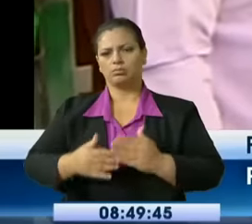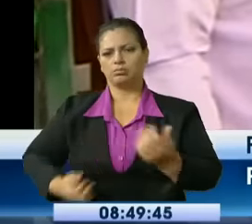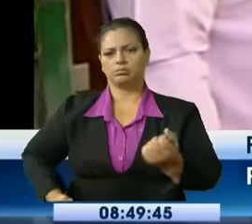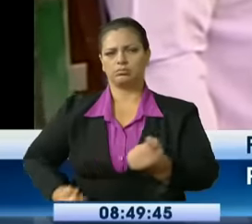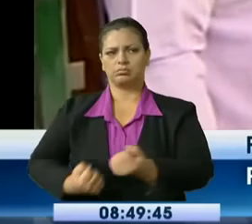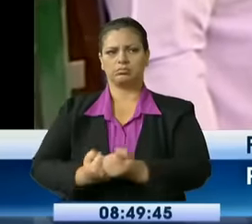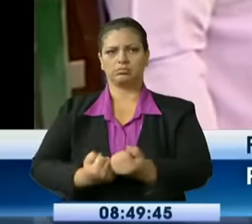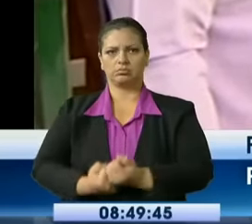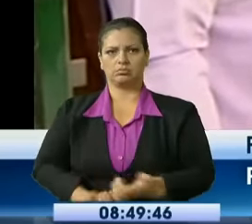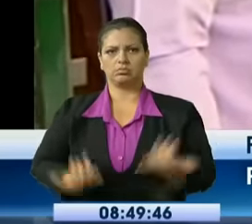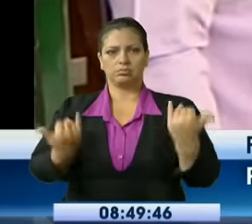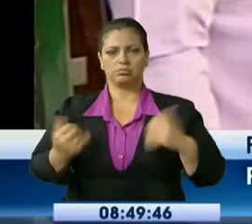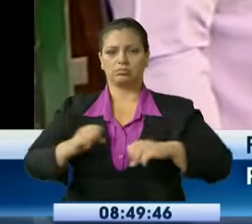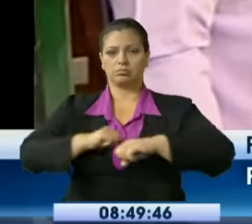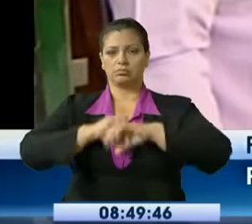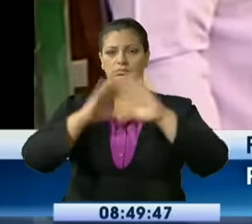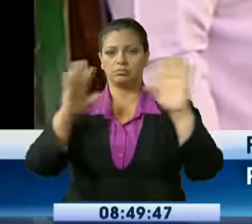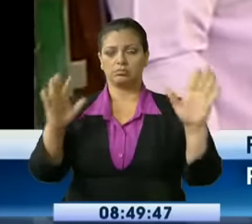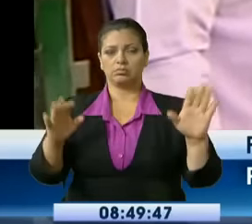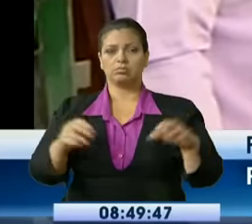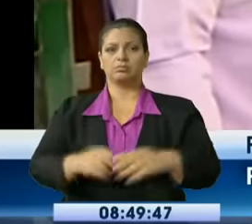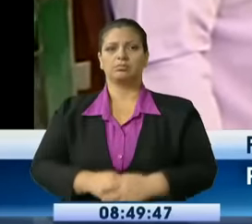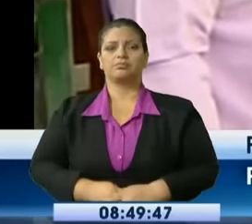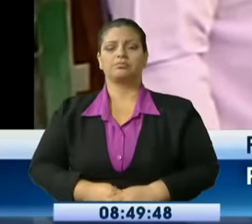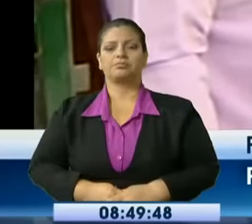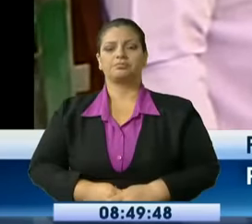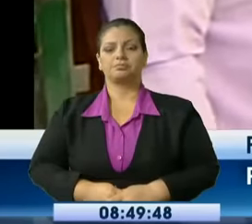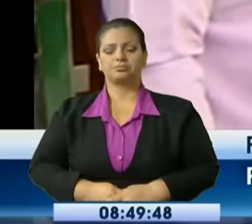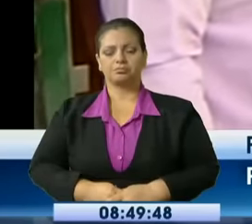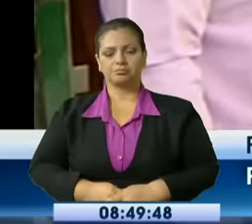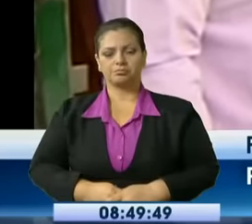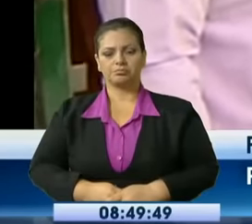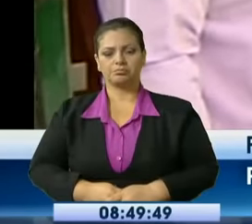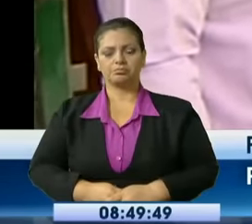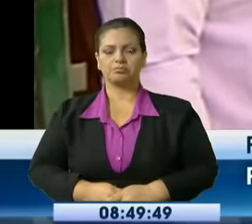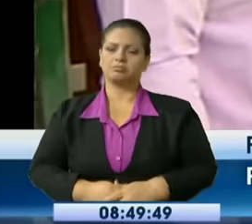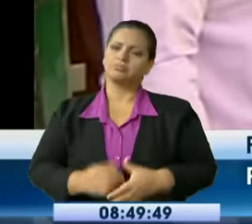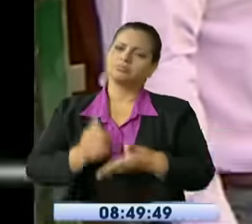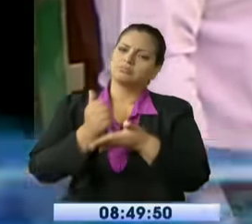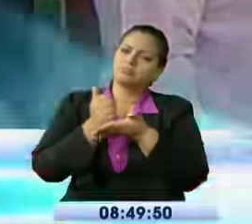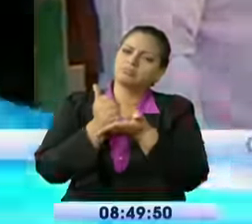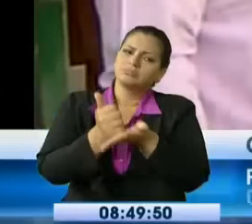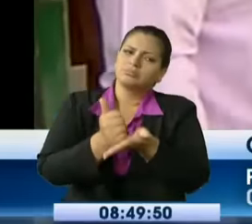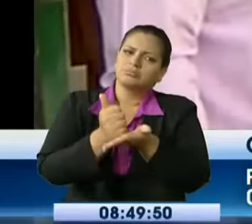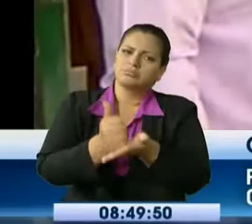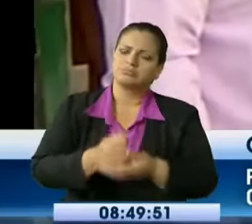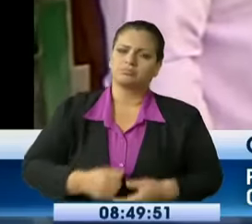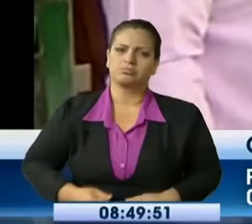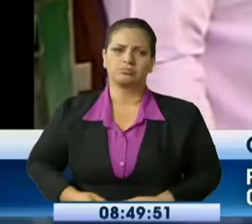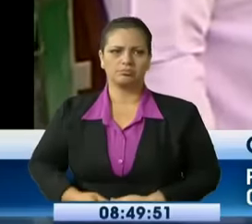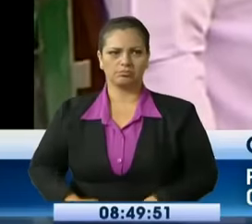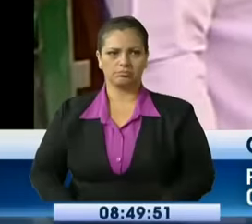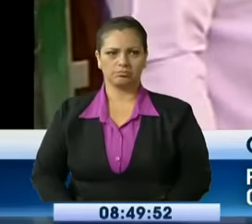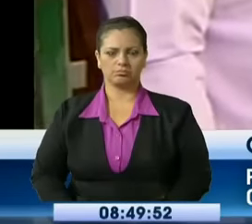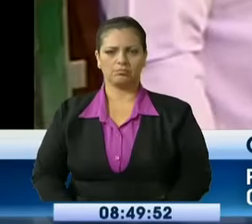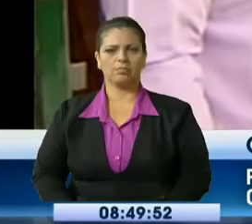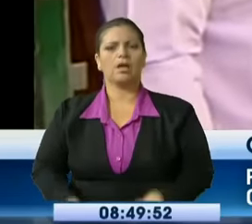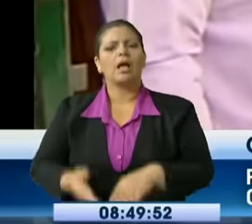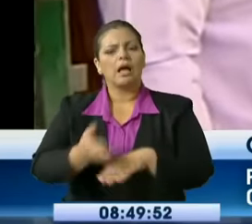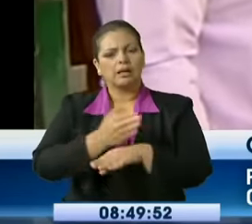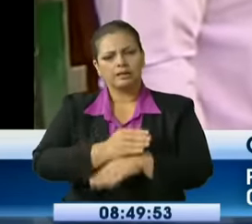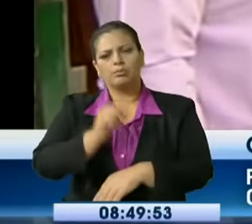Primeros, hicimos las atenciones, se cogieron los datos y solo por esa vez se pudo como que el asunto como